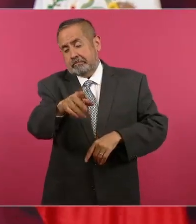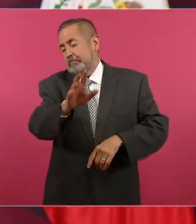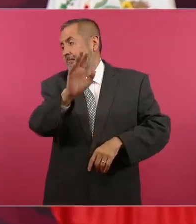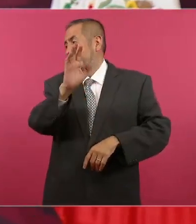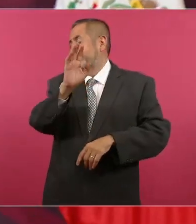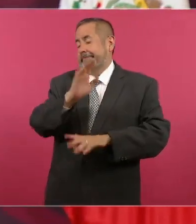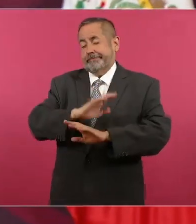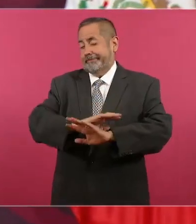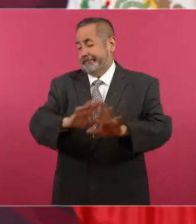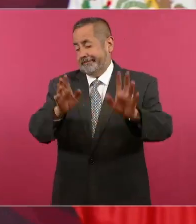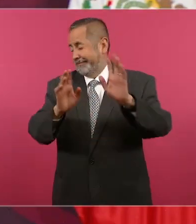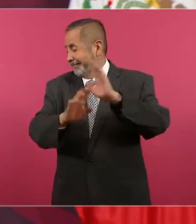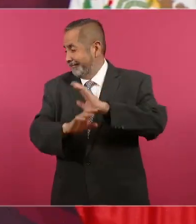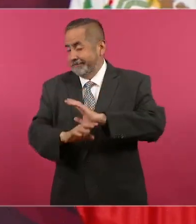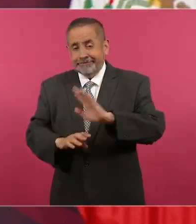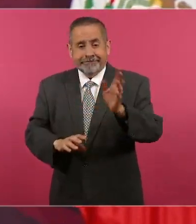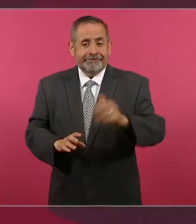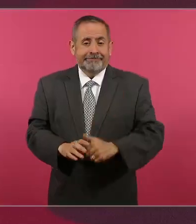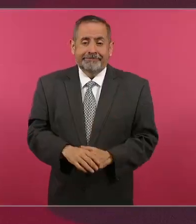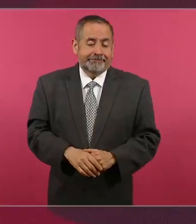No,